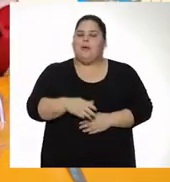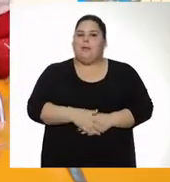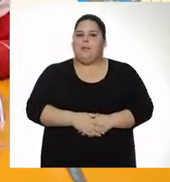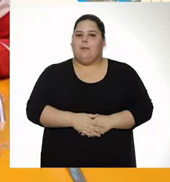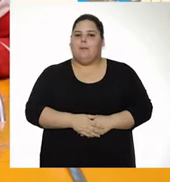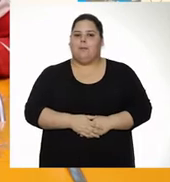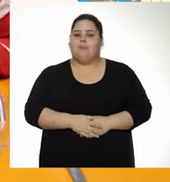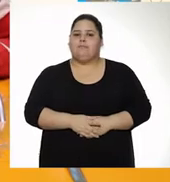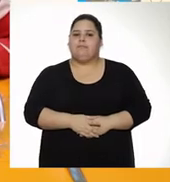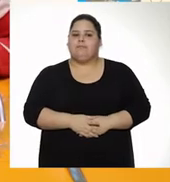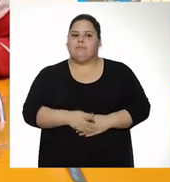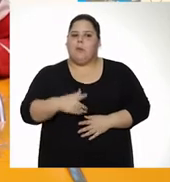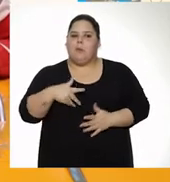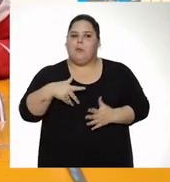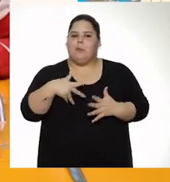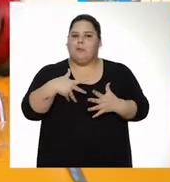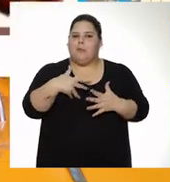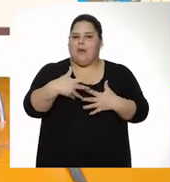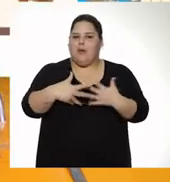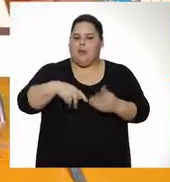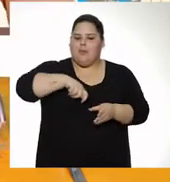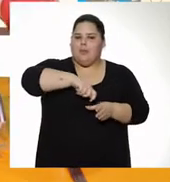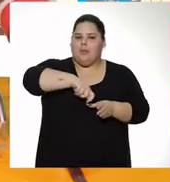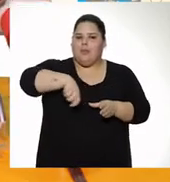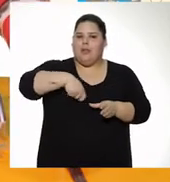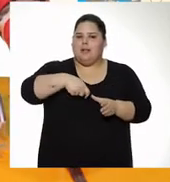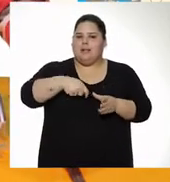vamos a mezclar muy despacito